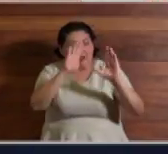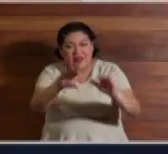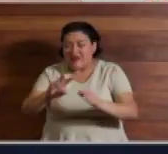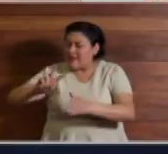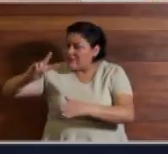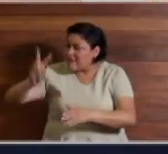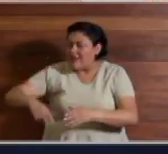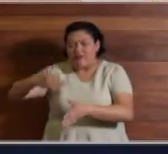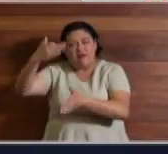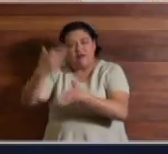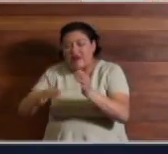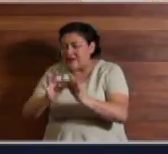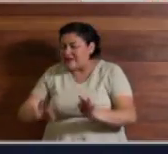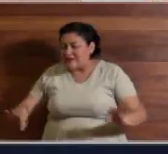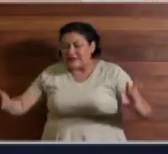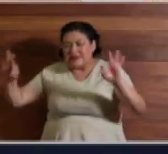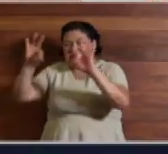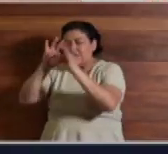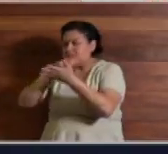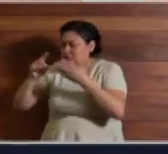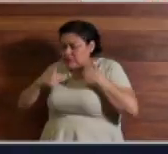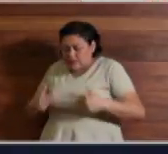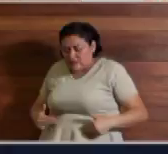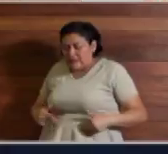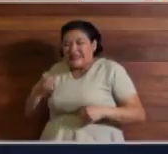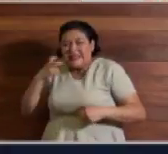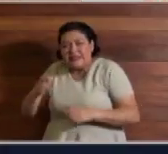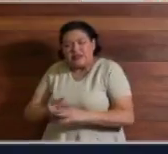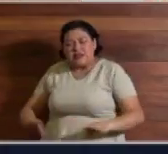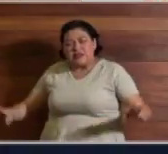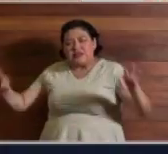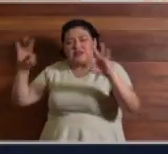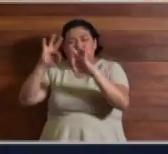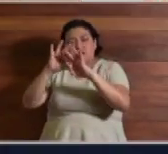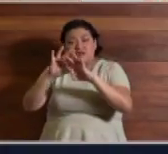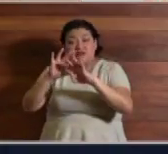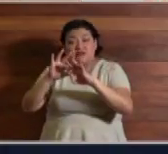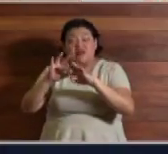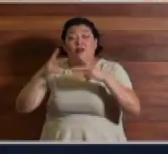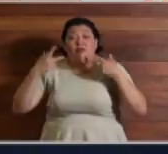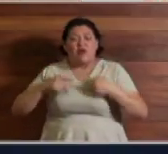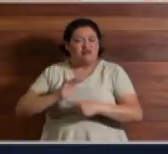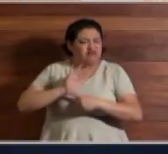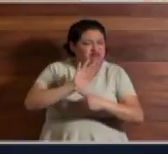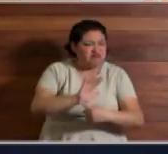la gran agenda de país, es una batalla todavía continua.